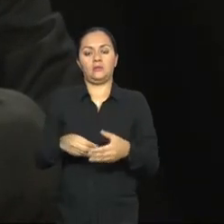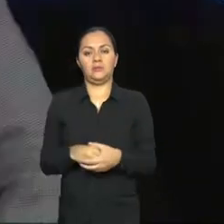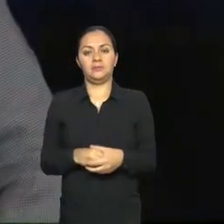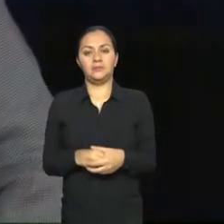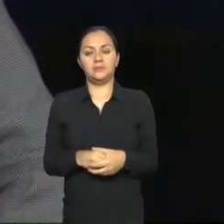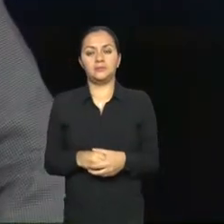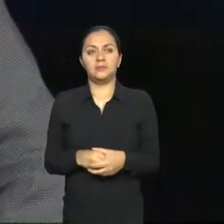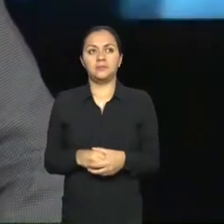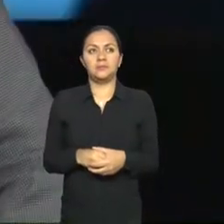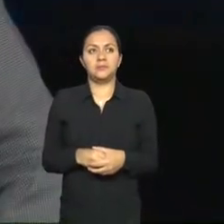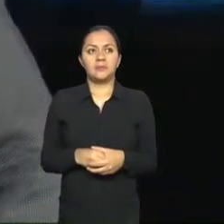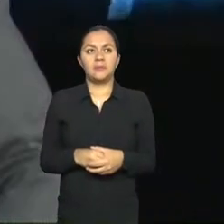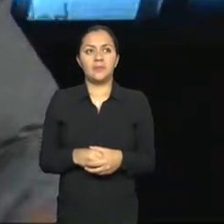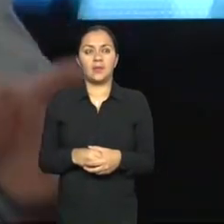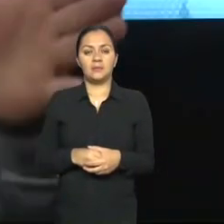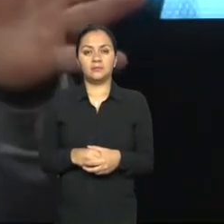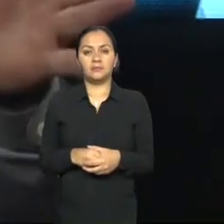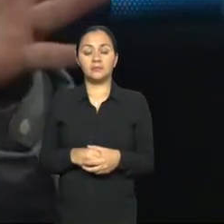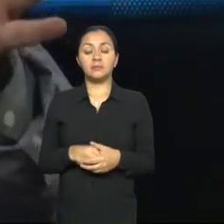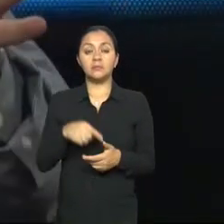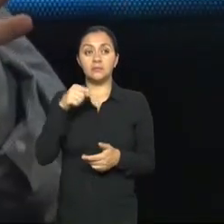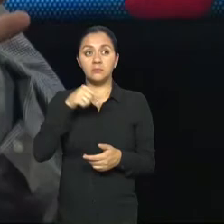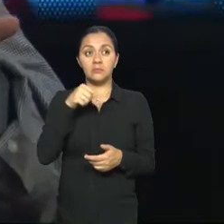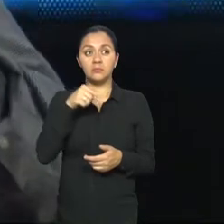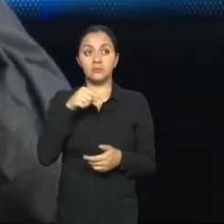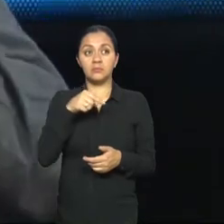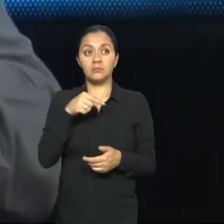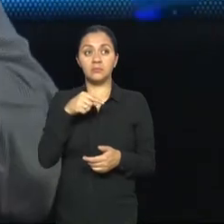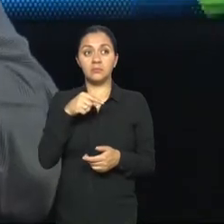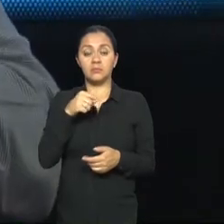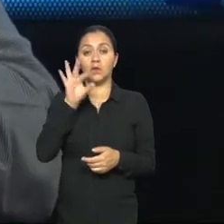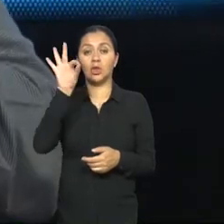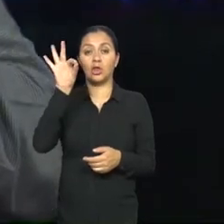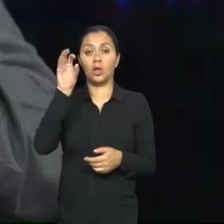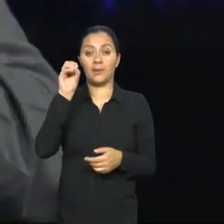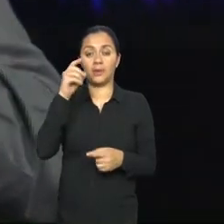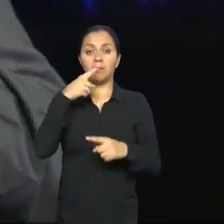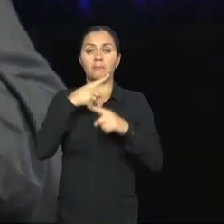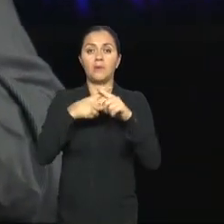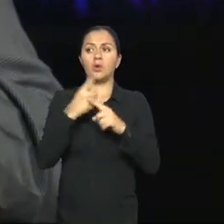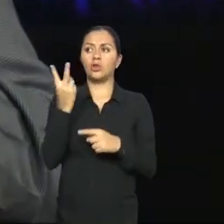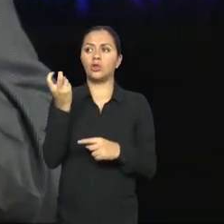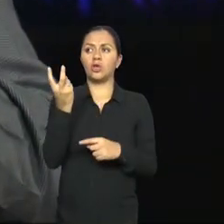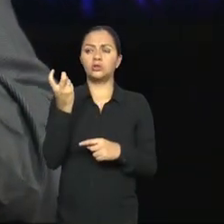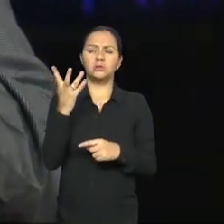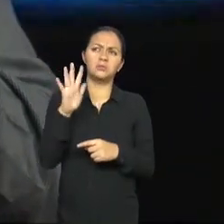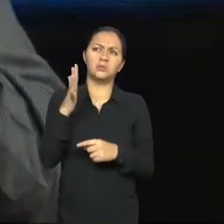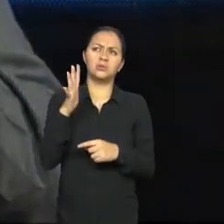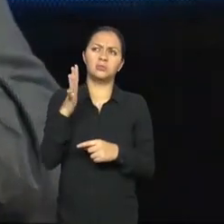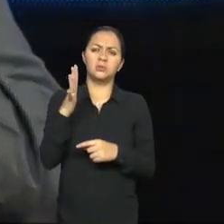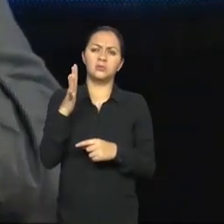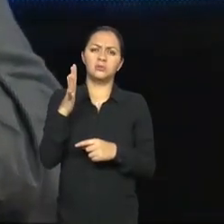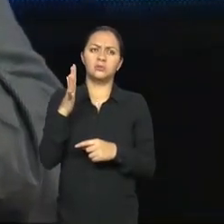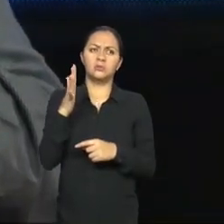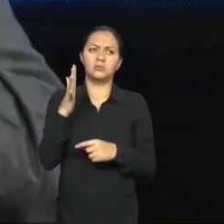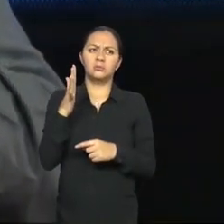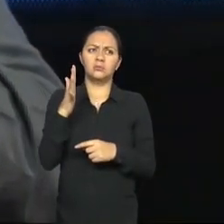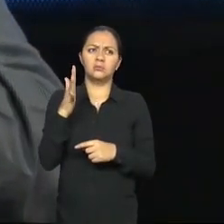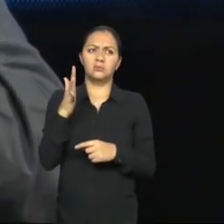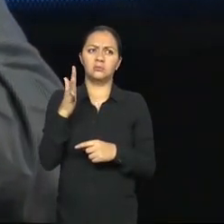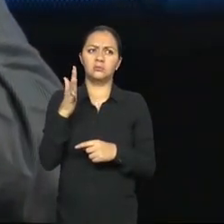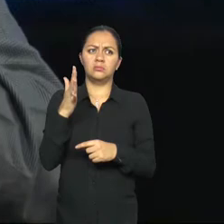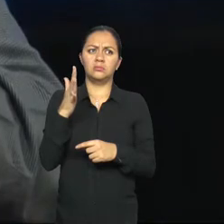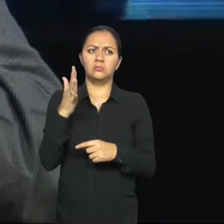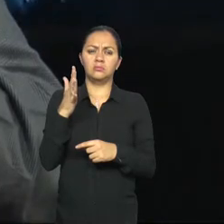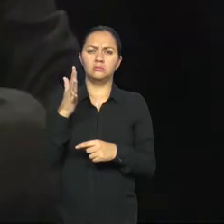reconoce 90, pero sería, eso puede ser. Si multiplico 90 por 12, estamos hablando cerca de...